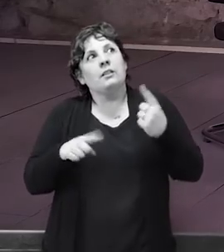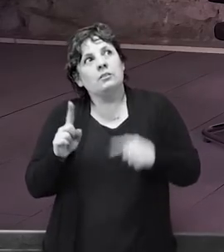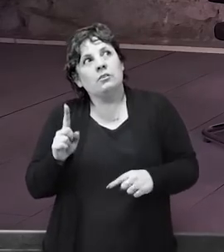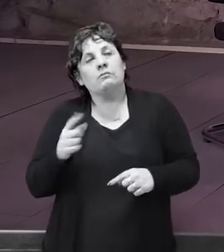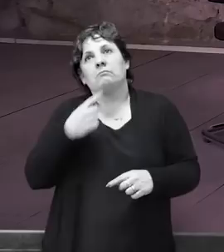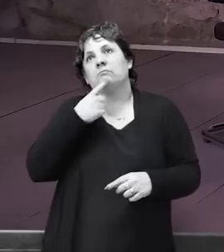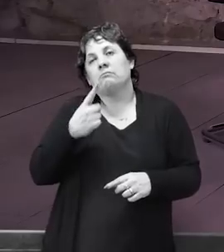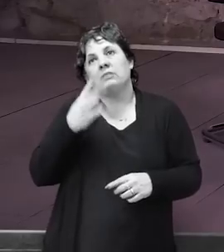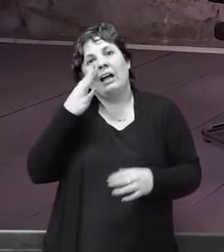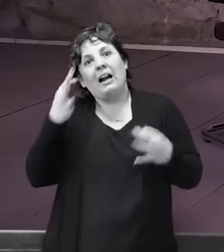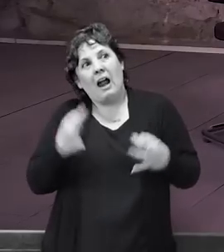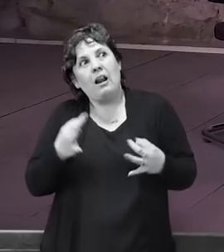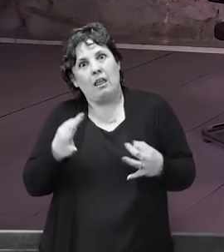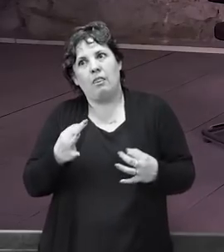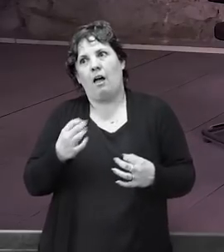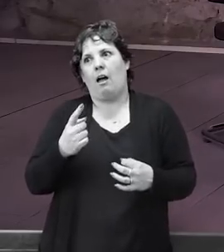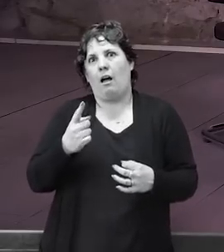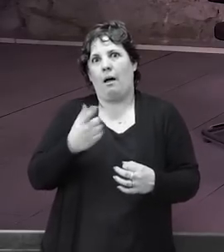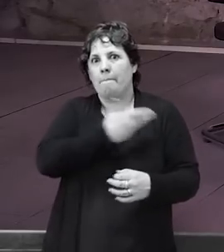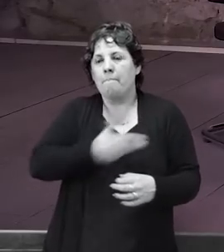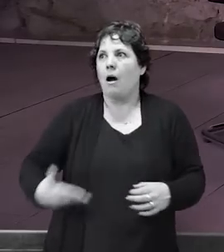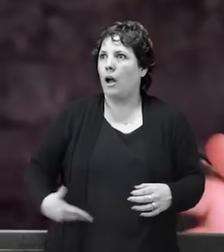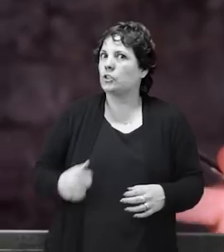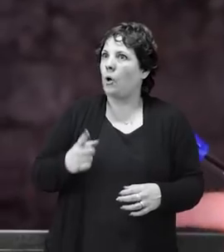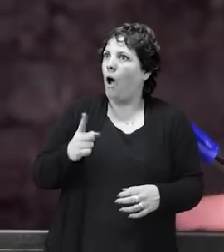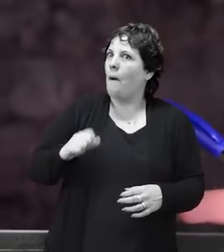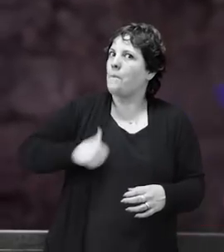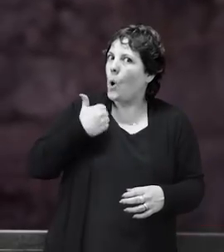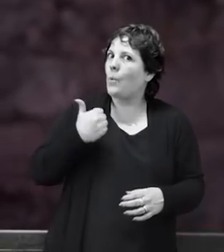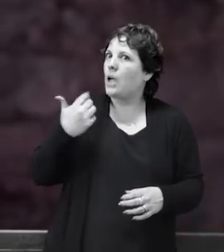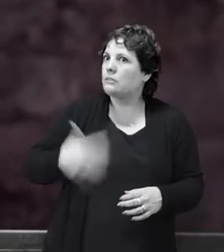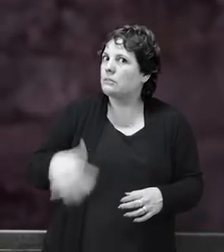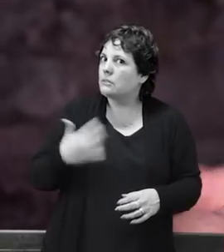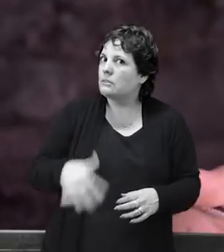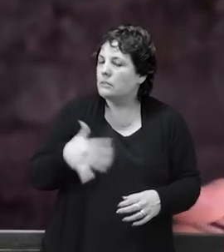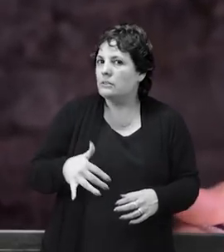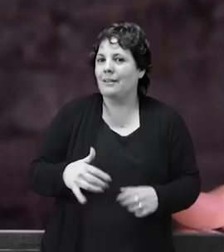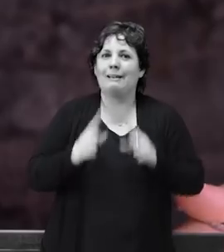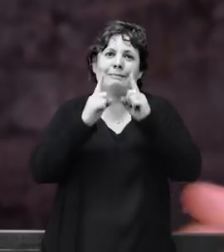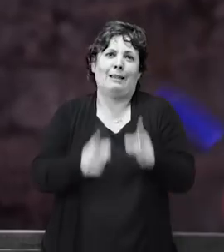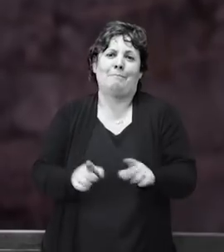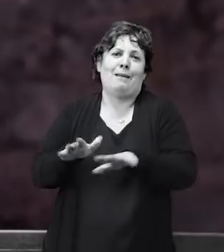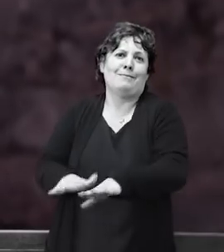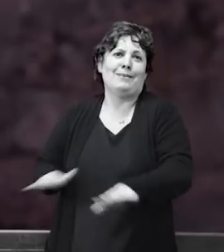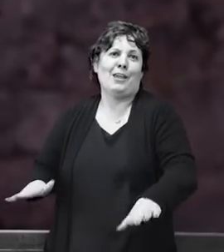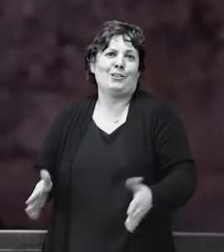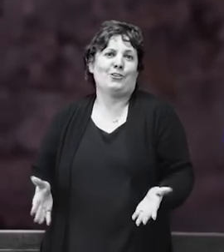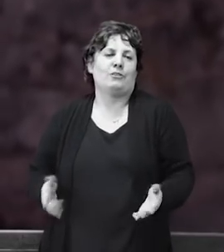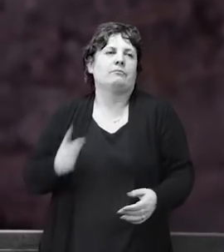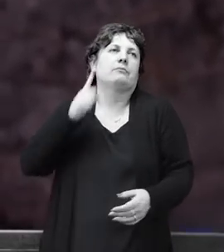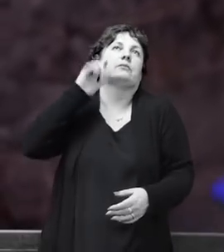en realidad es de mucha utilidad para los maestros y las maestras, ¿no? Y también para los propios niños, porque